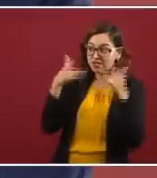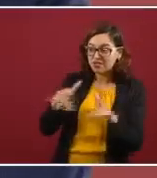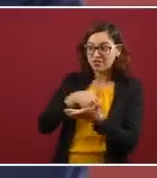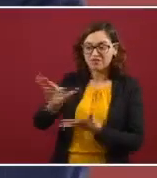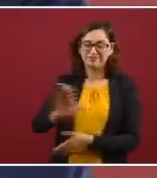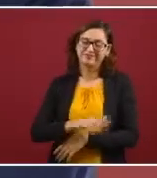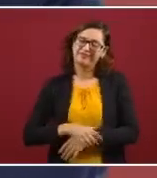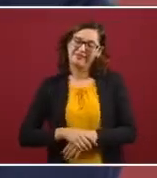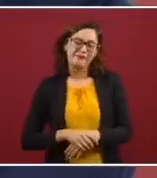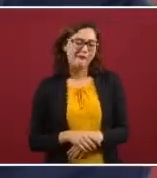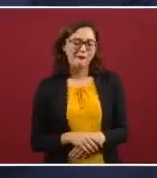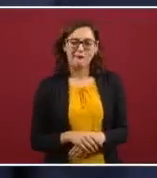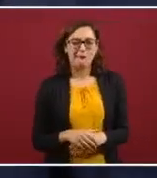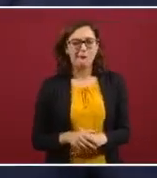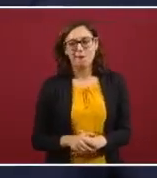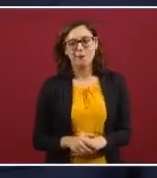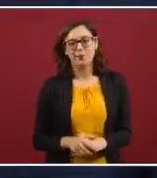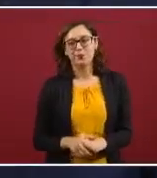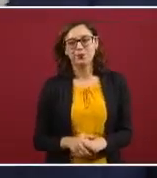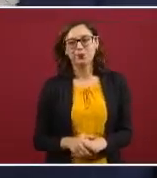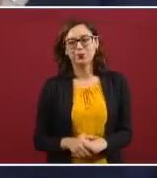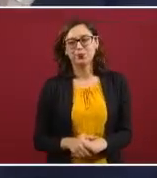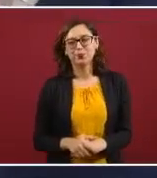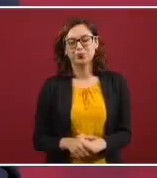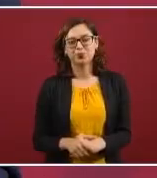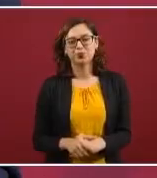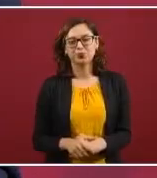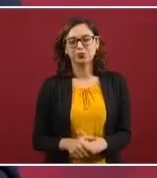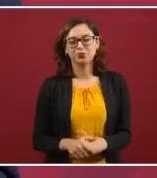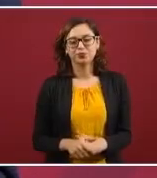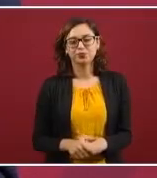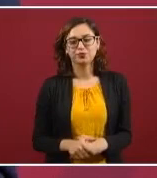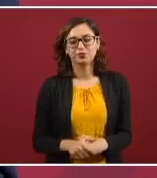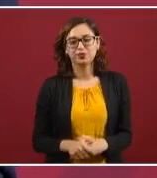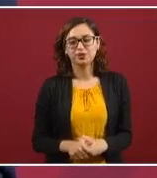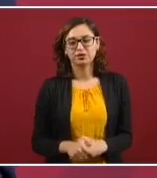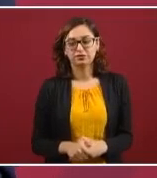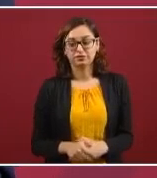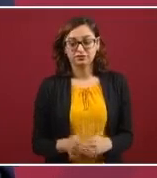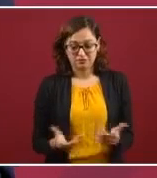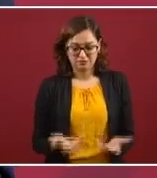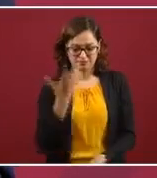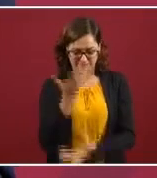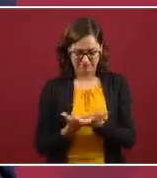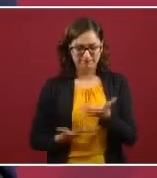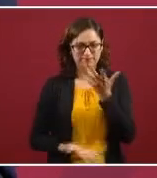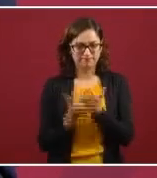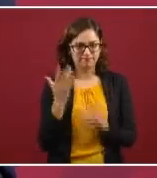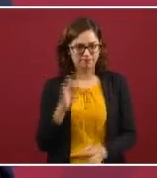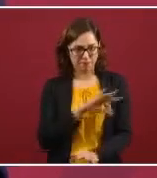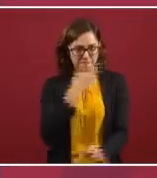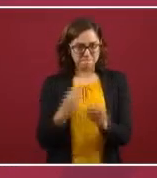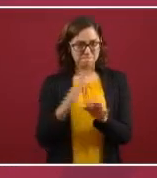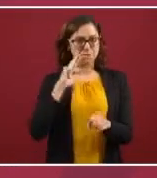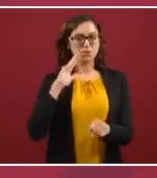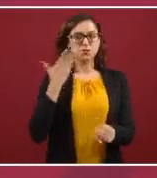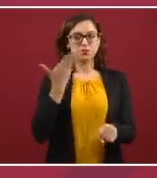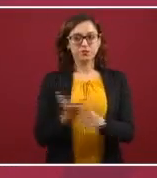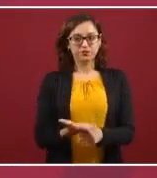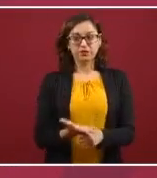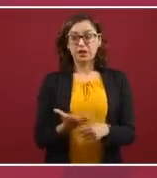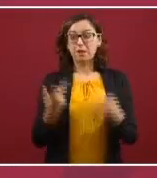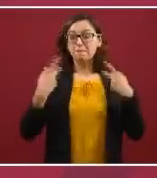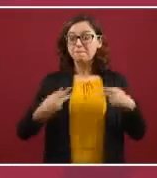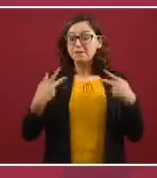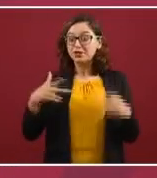vez de actuar con responsabilidad, porque estaba de por medio la